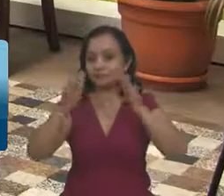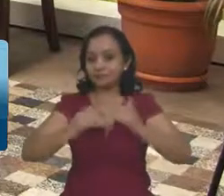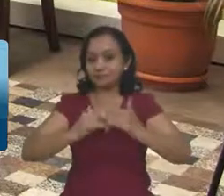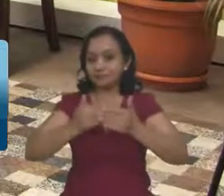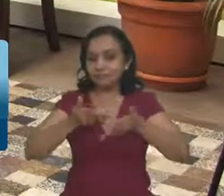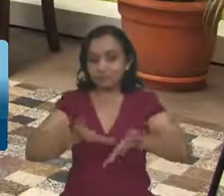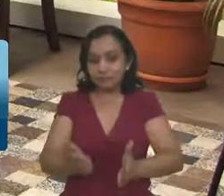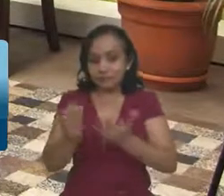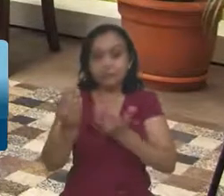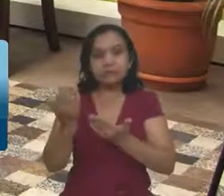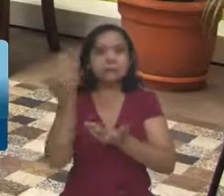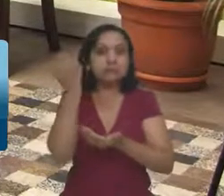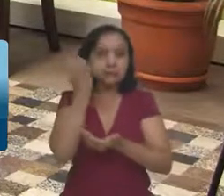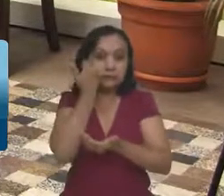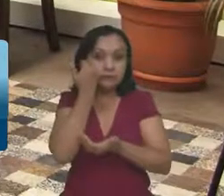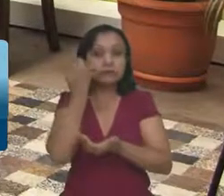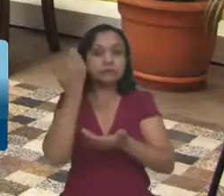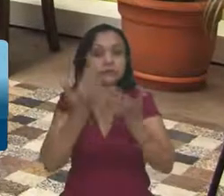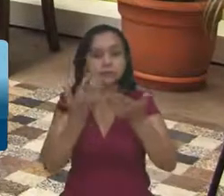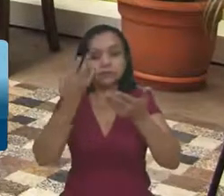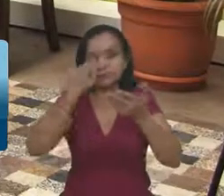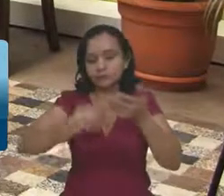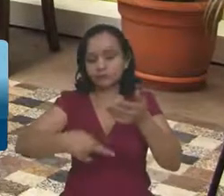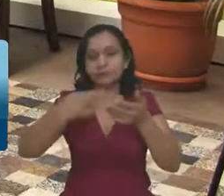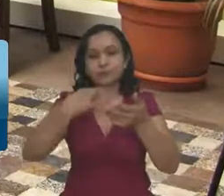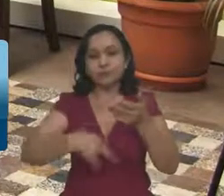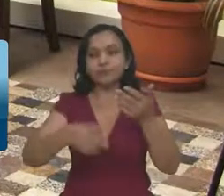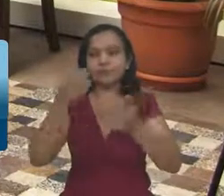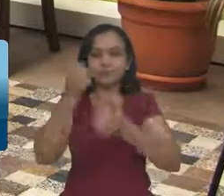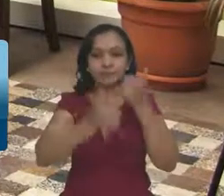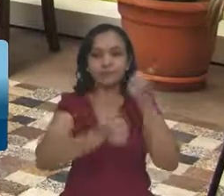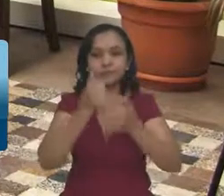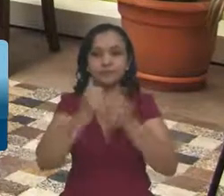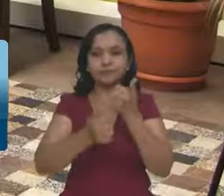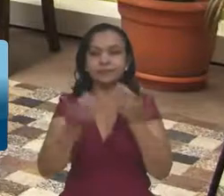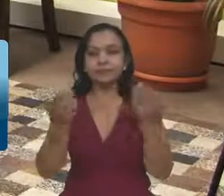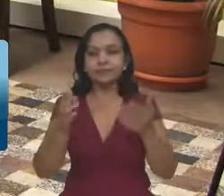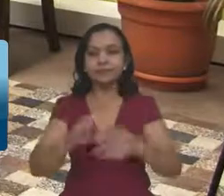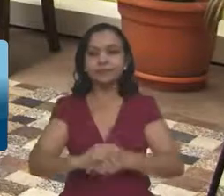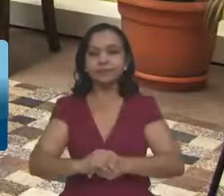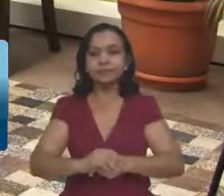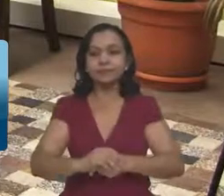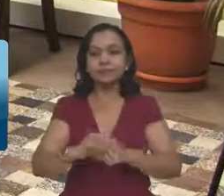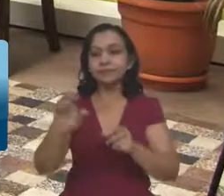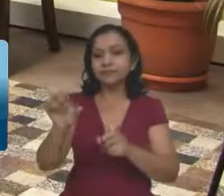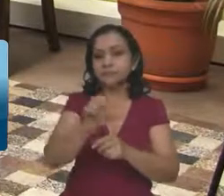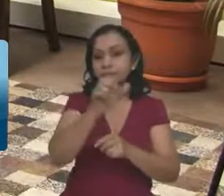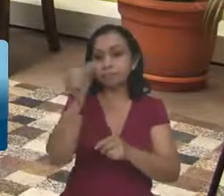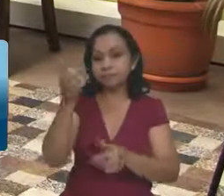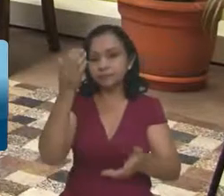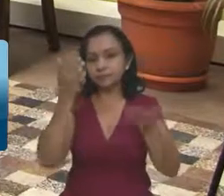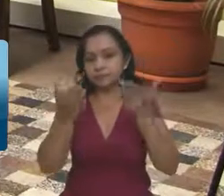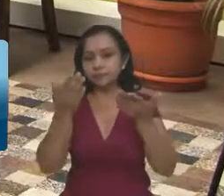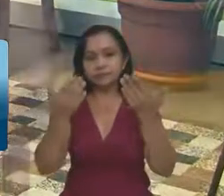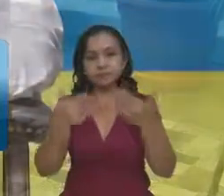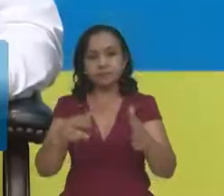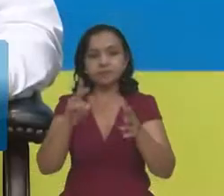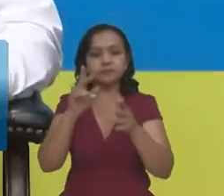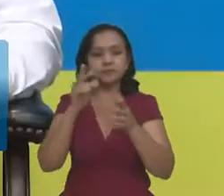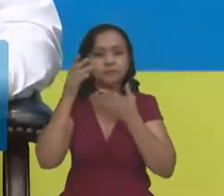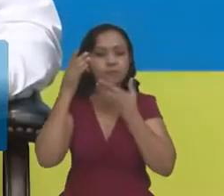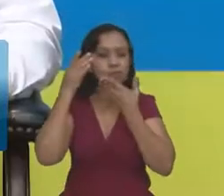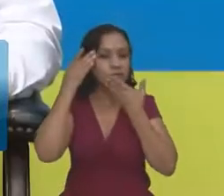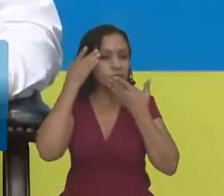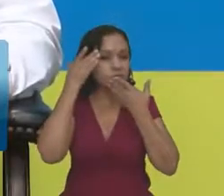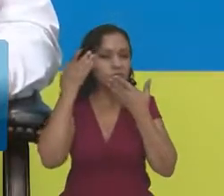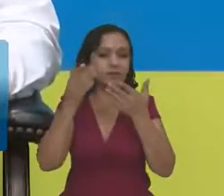a que predisponga a una neuropatía, a una afectación periférica. Otra que me imagino que es más común, la parálisis